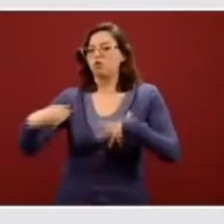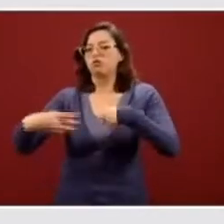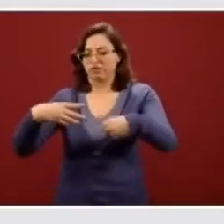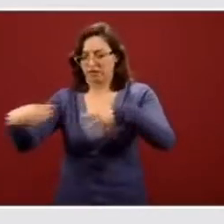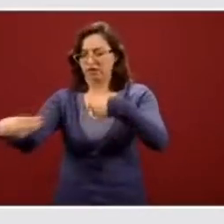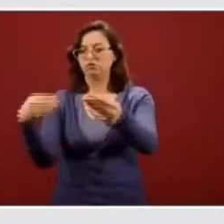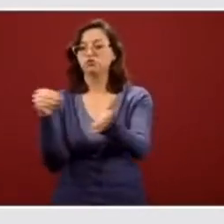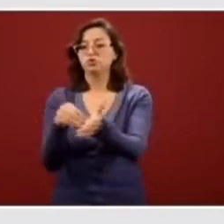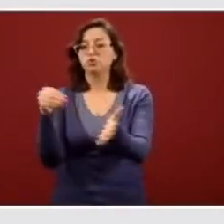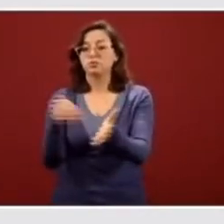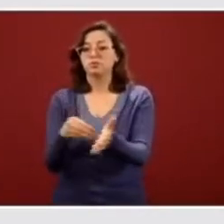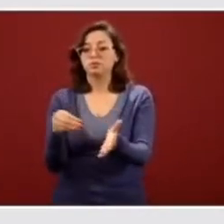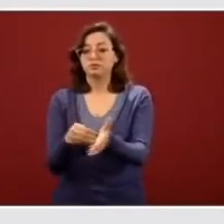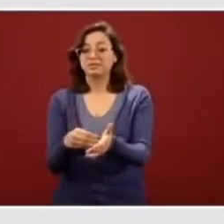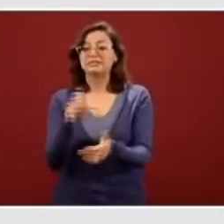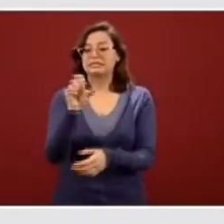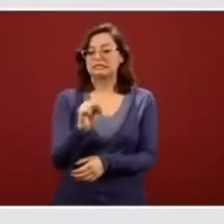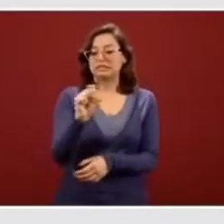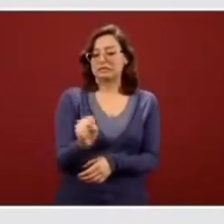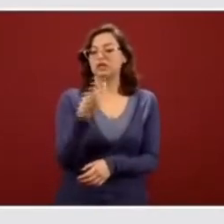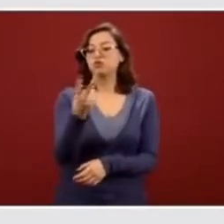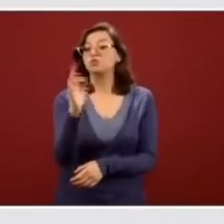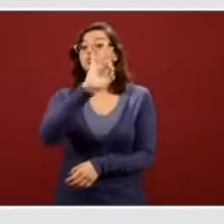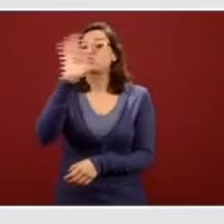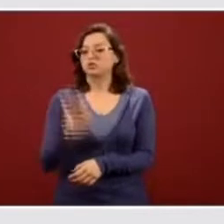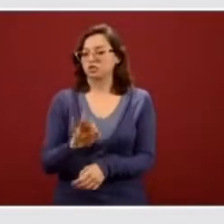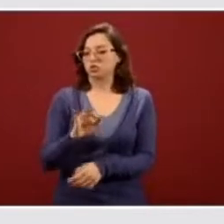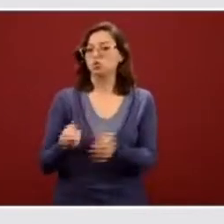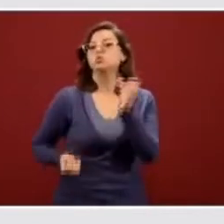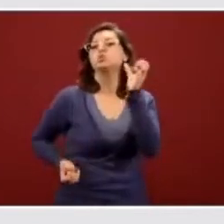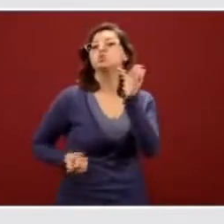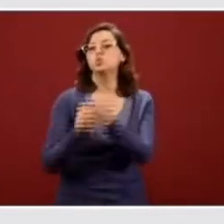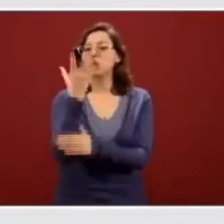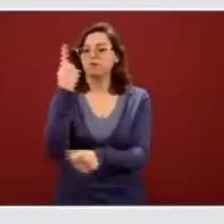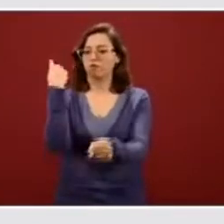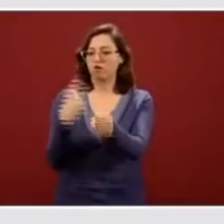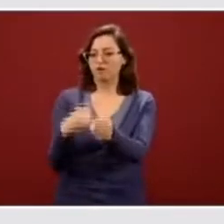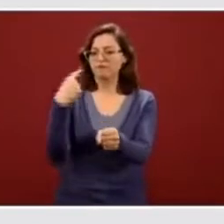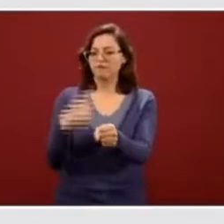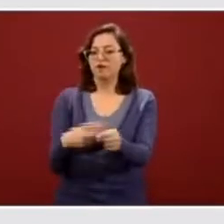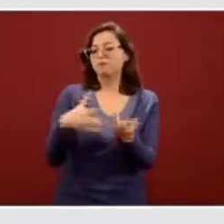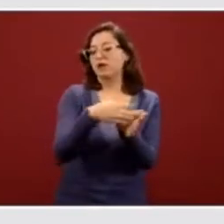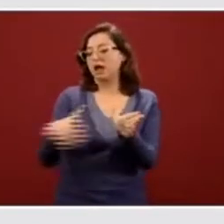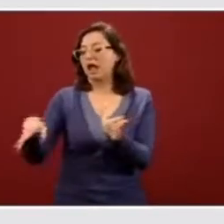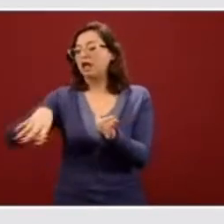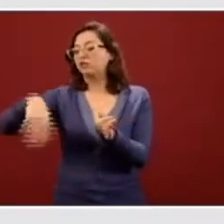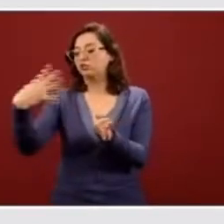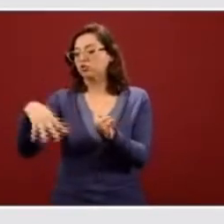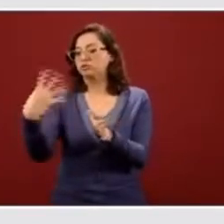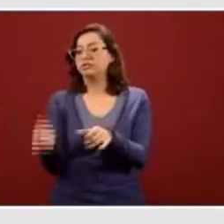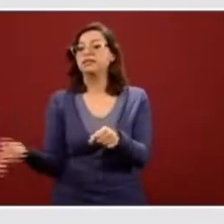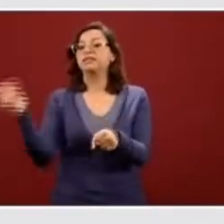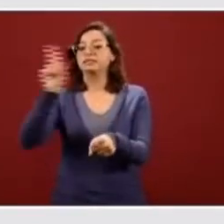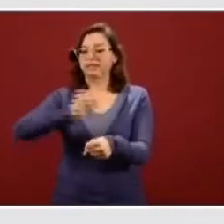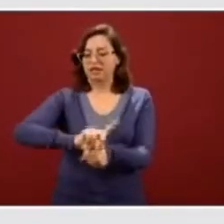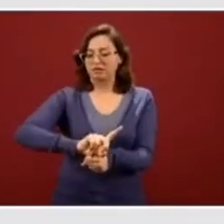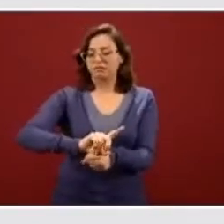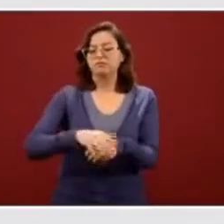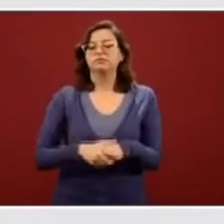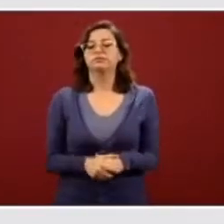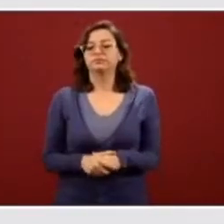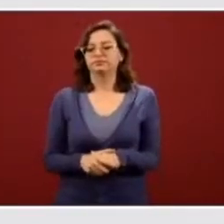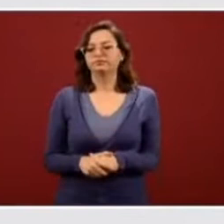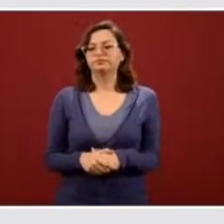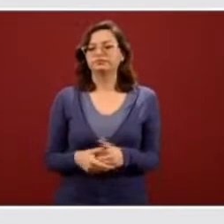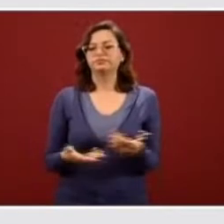contagiar. 62% solamente en los últimos 14 días. Y claro, ahorita cuando veamos la tabla de